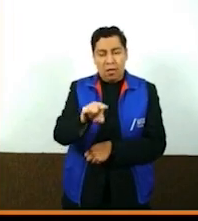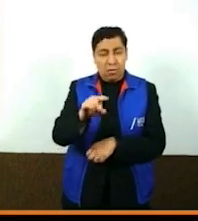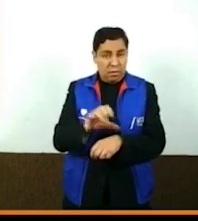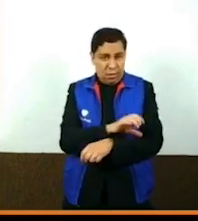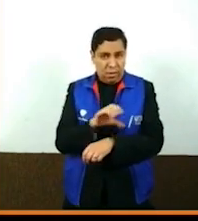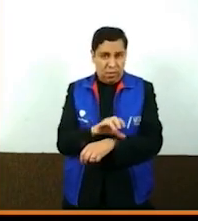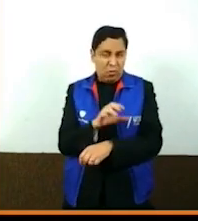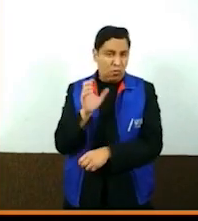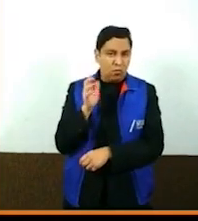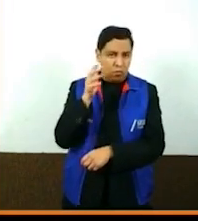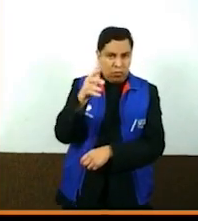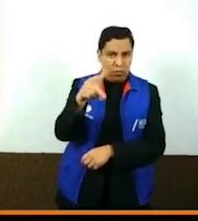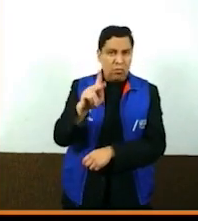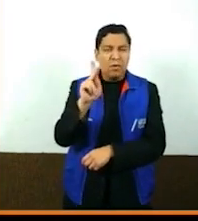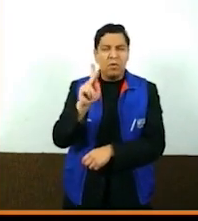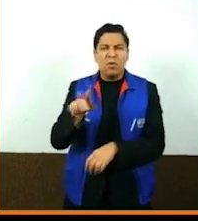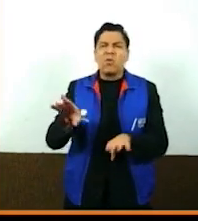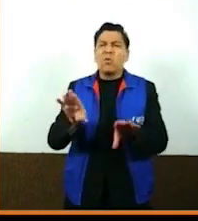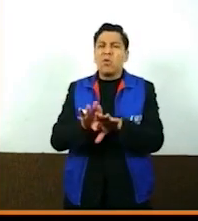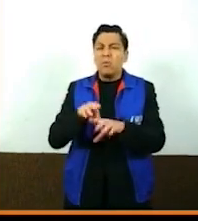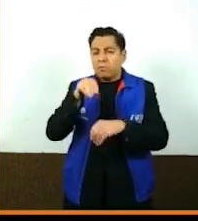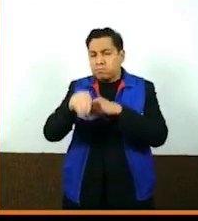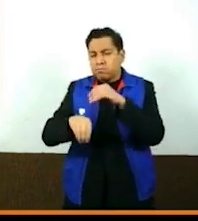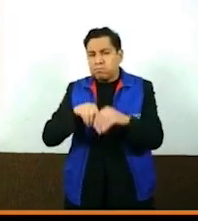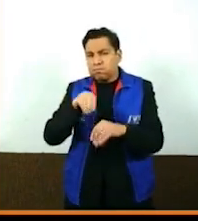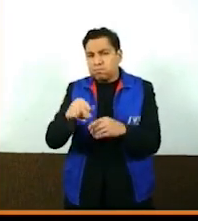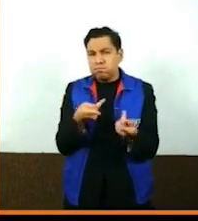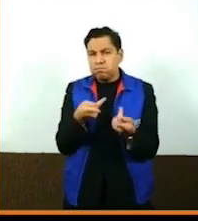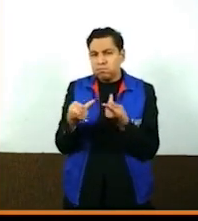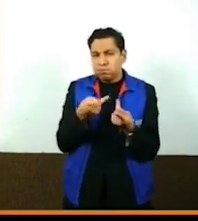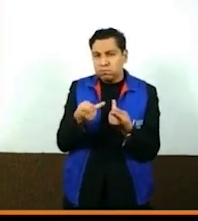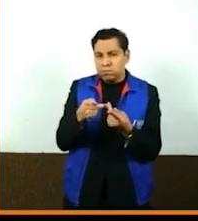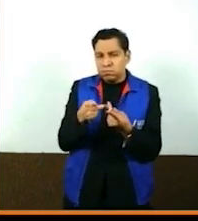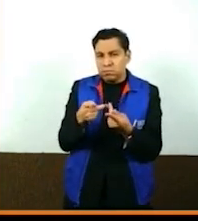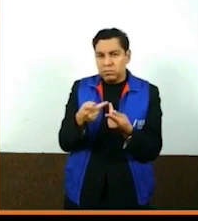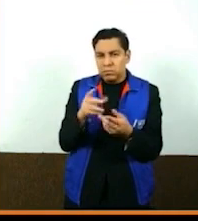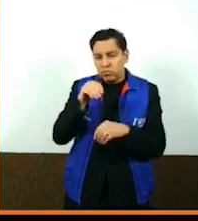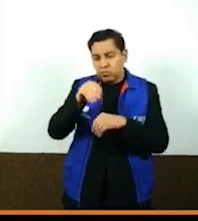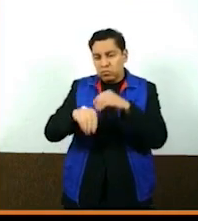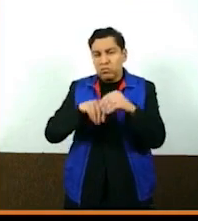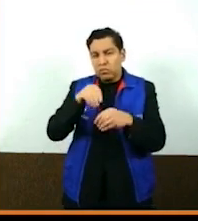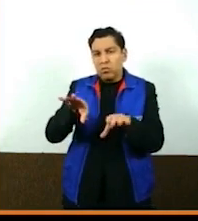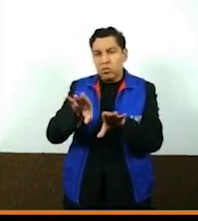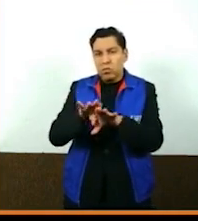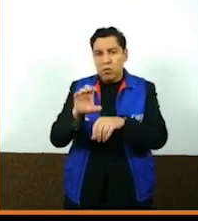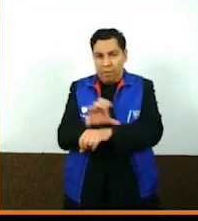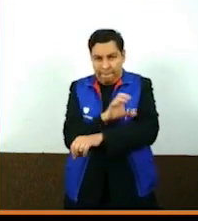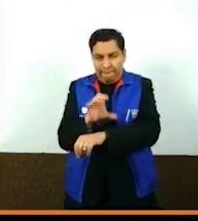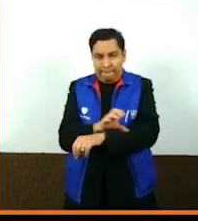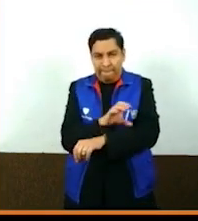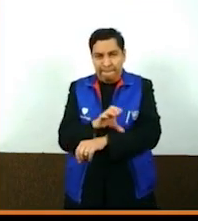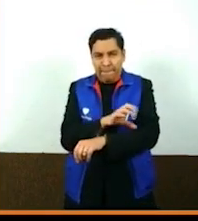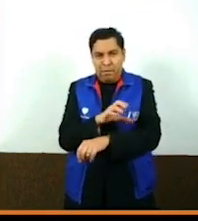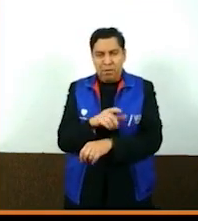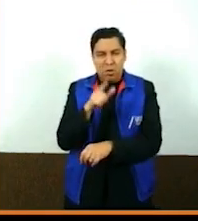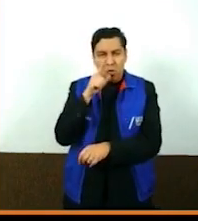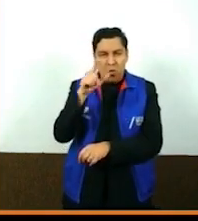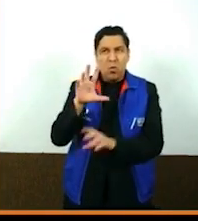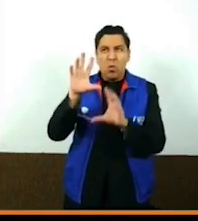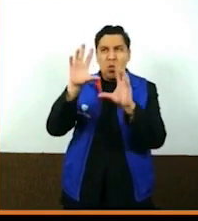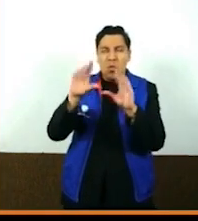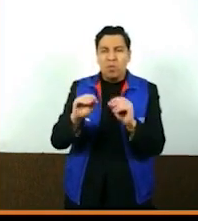que pensar en cómo lo estamos produciendo. Esa es parte fundamental y clave para el éxito de la movilidad eléctrica y lo estamos